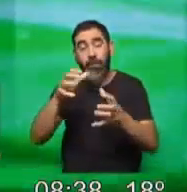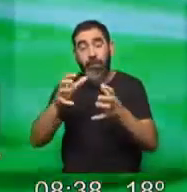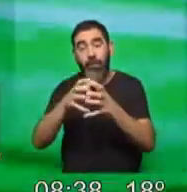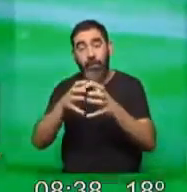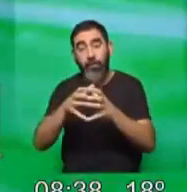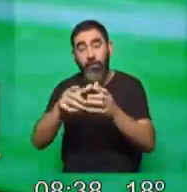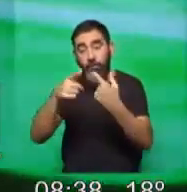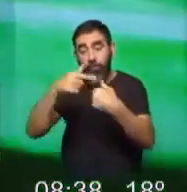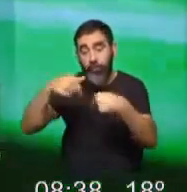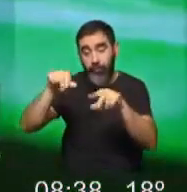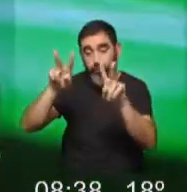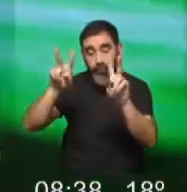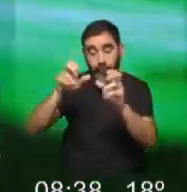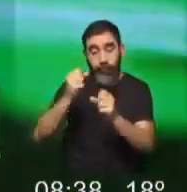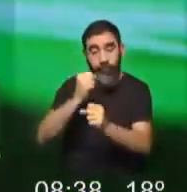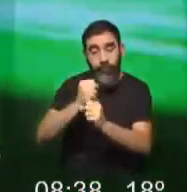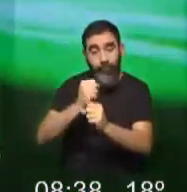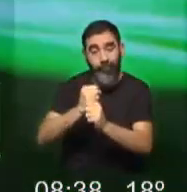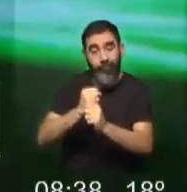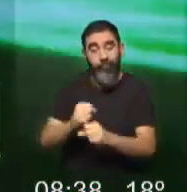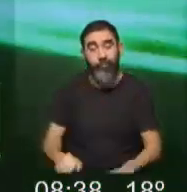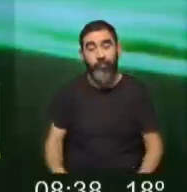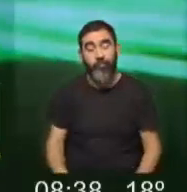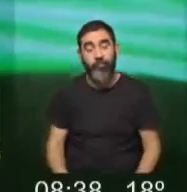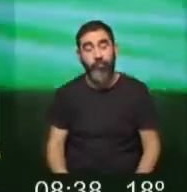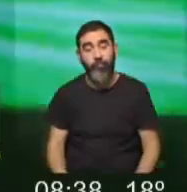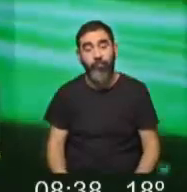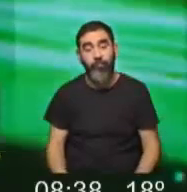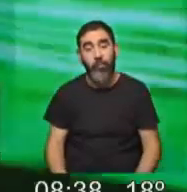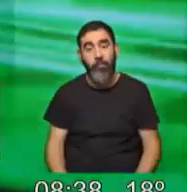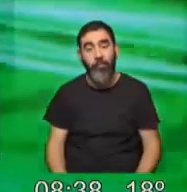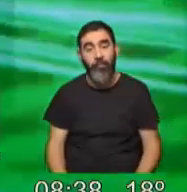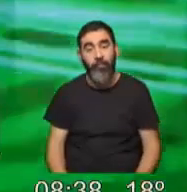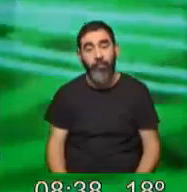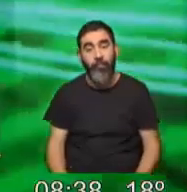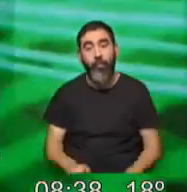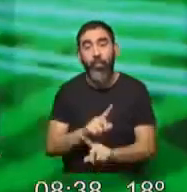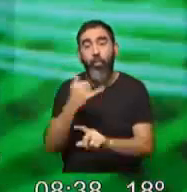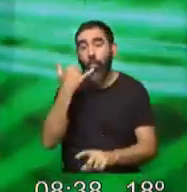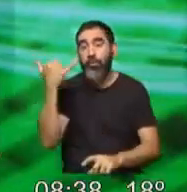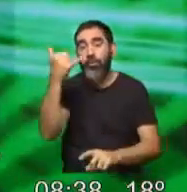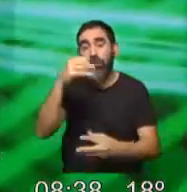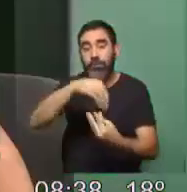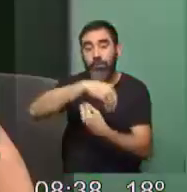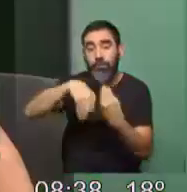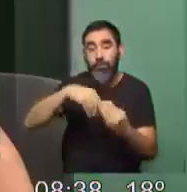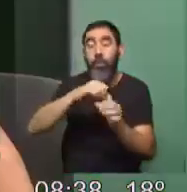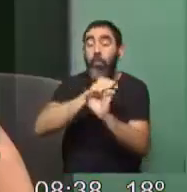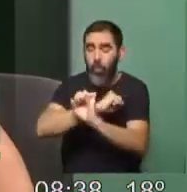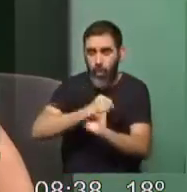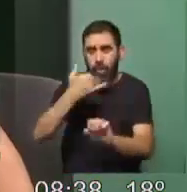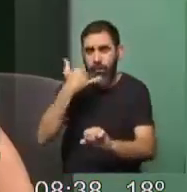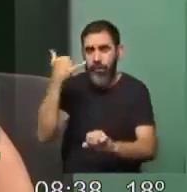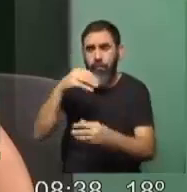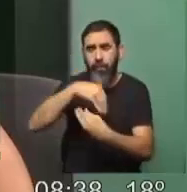que trabajan sobre eso, sobre esto y van buscando la forma de mejorar. ¿No se llama a la familia? Se puede llamar a la